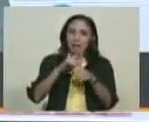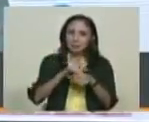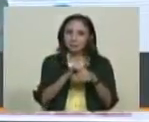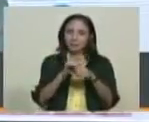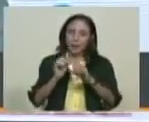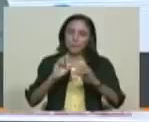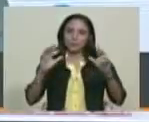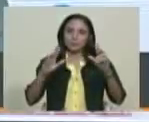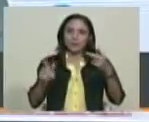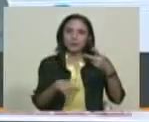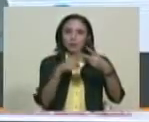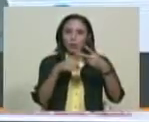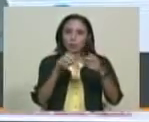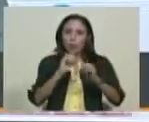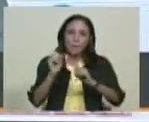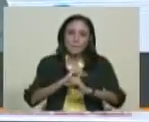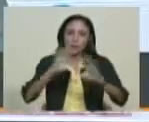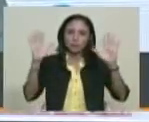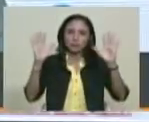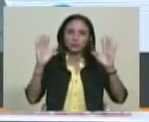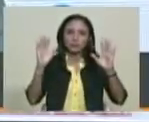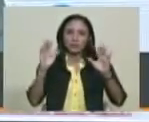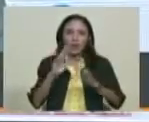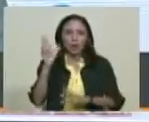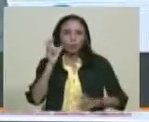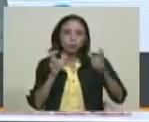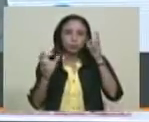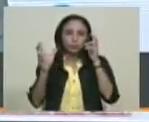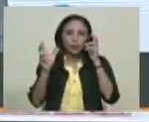La segunda explosión, ¡blum!